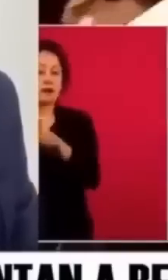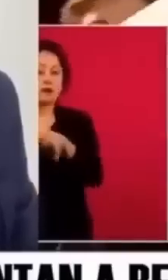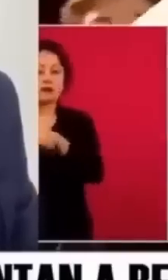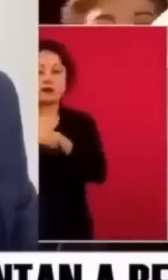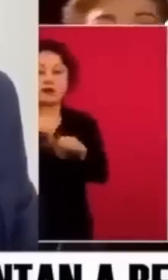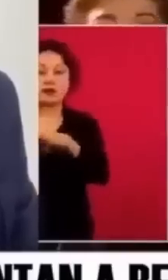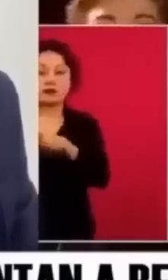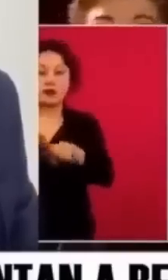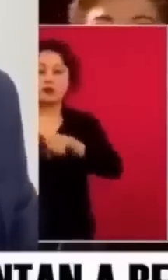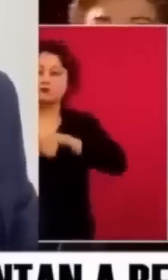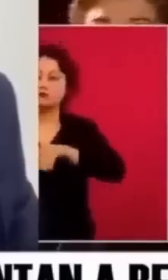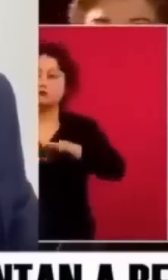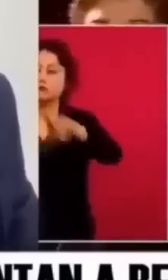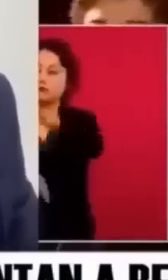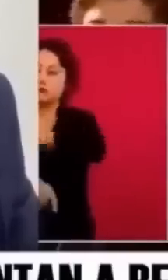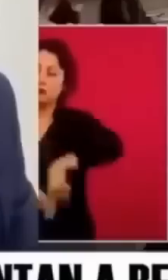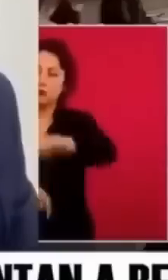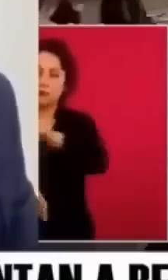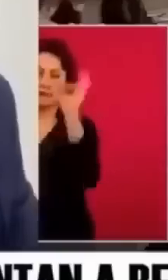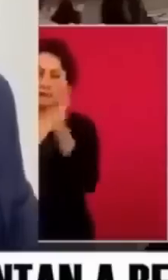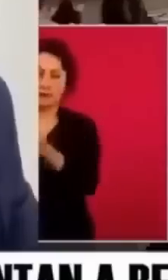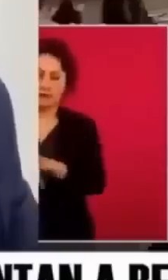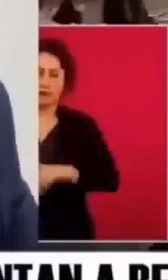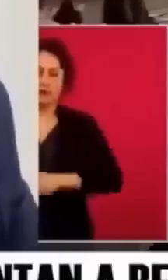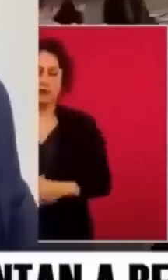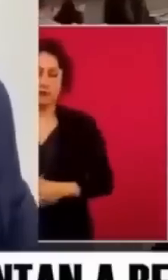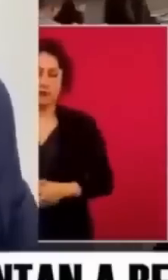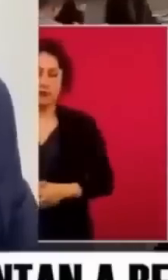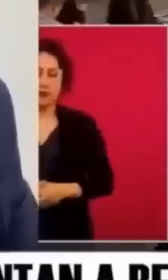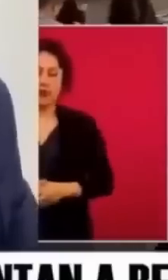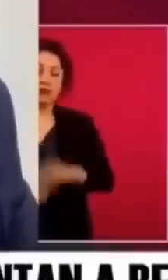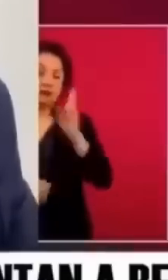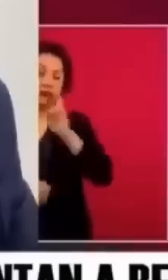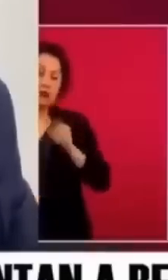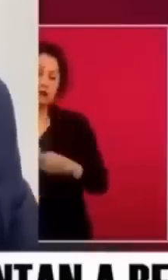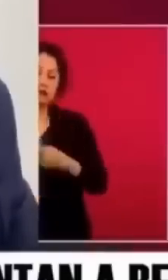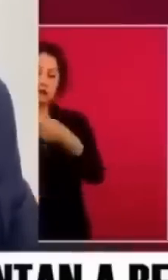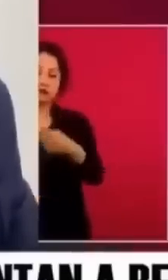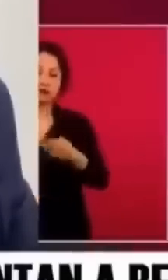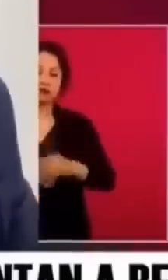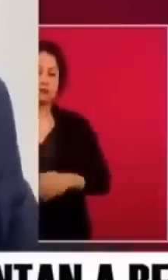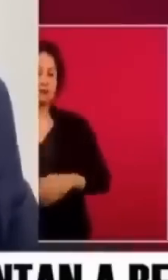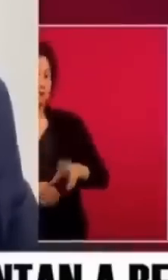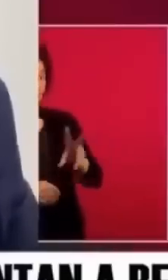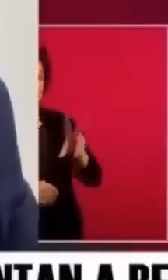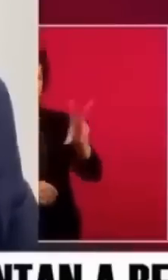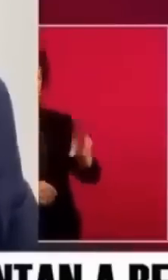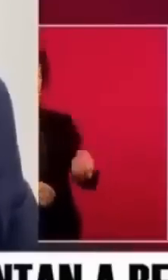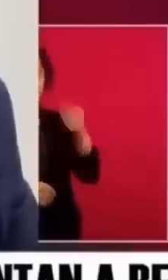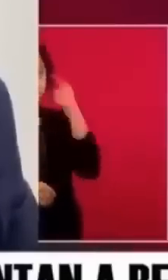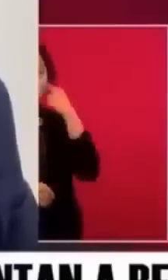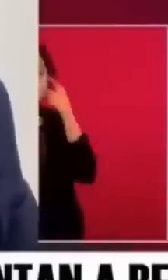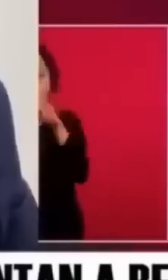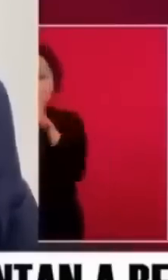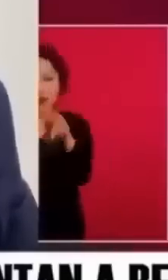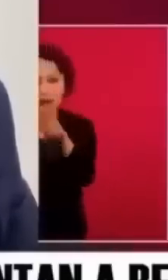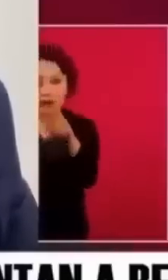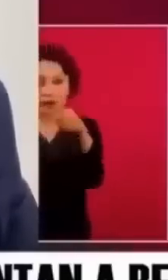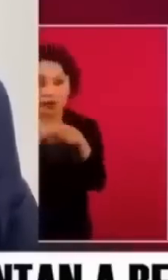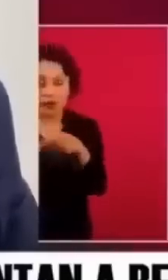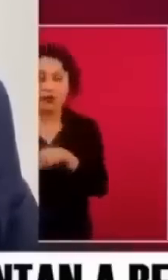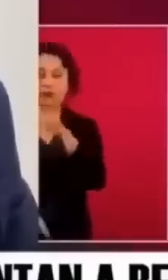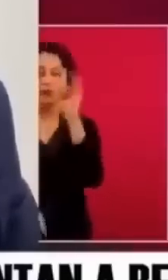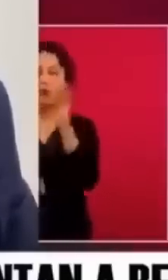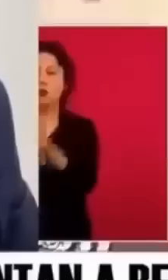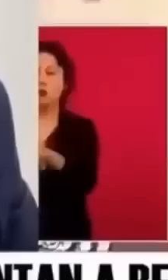a esta reportera que ya no sabía qué hacer? Quedó sentadita y calladita. Pues su medio de comunicación es más